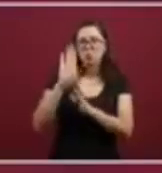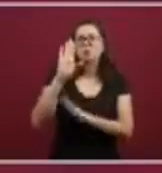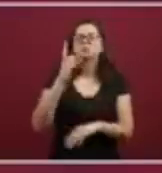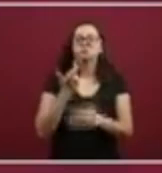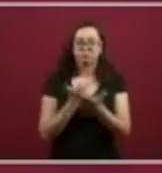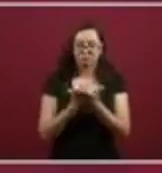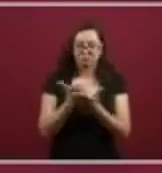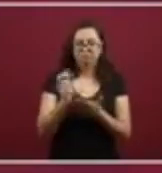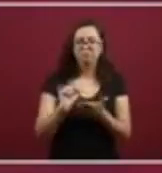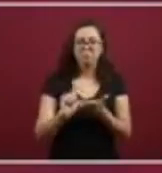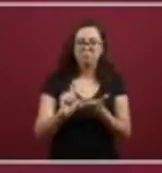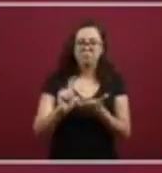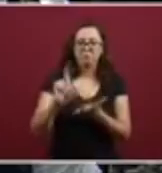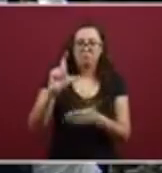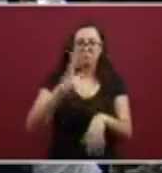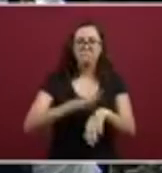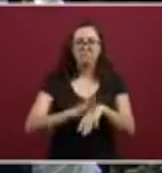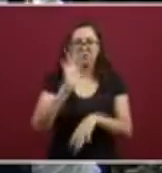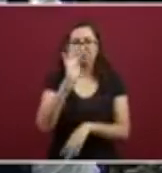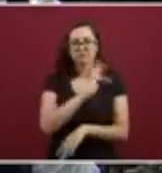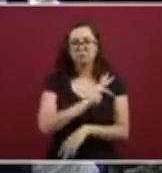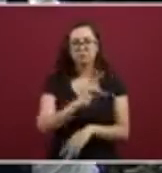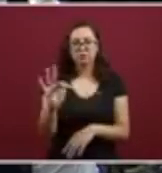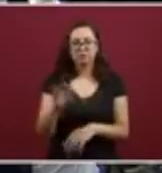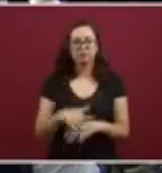el salario.